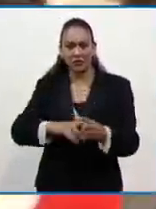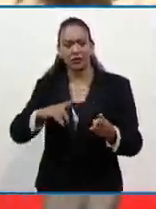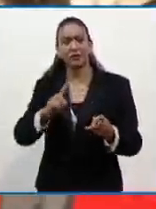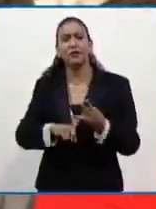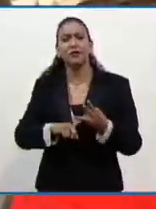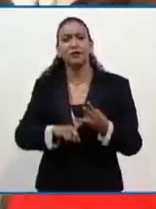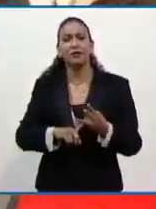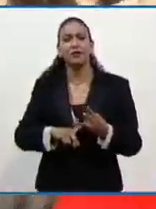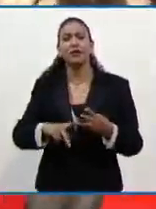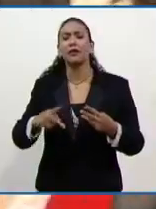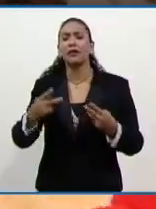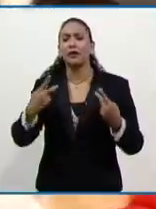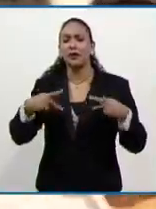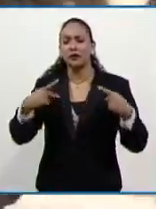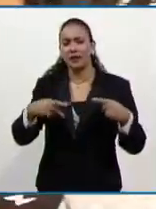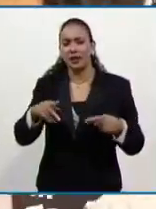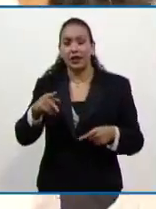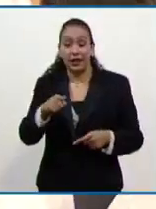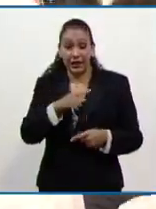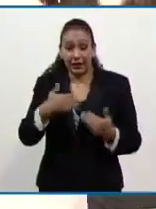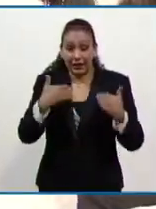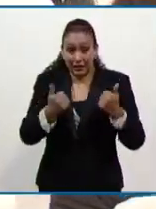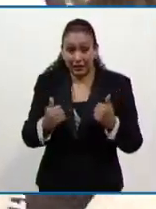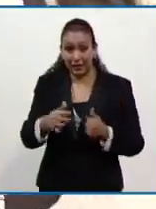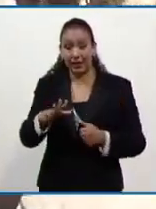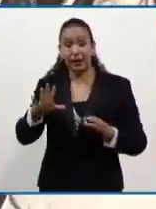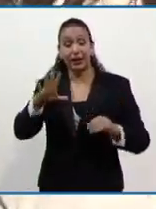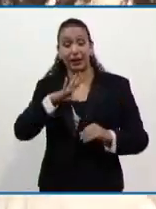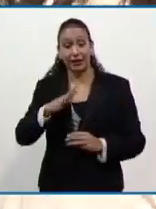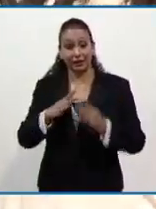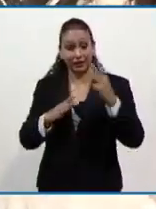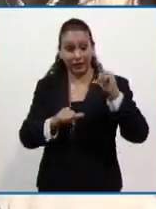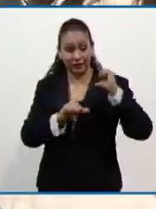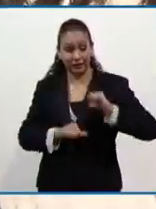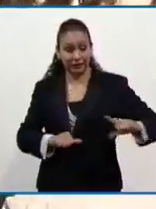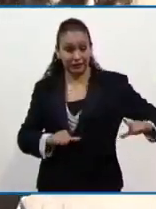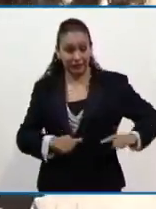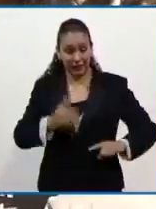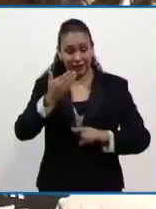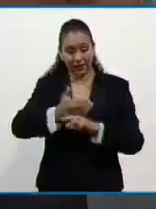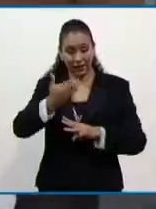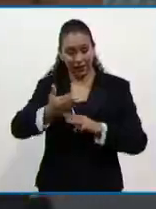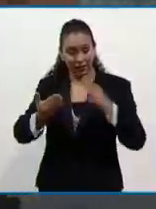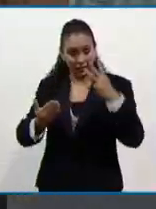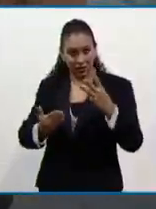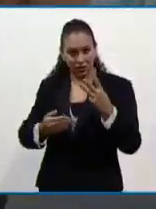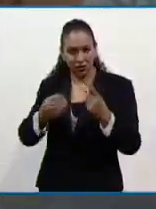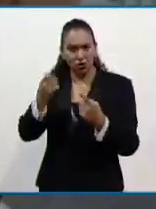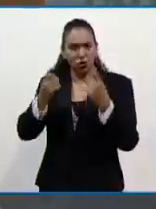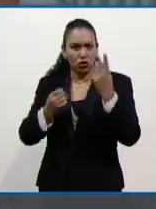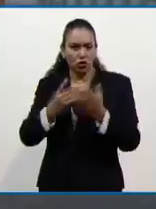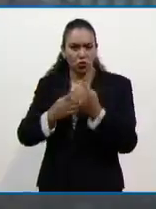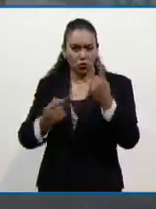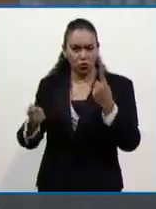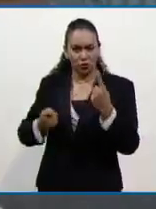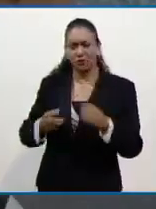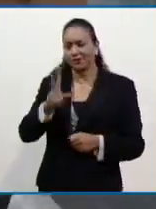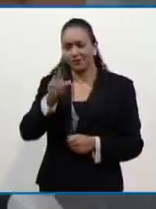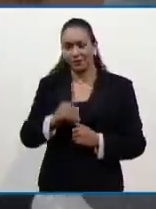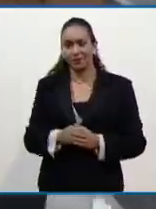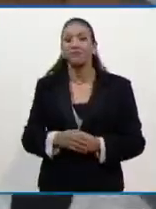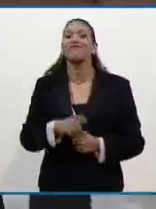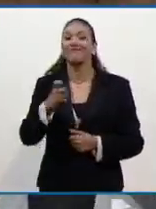Debe quedar claro que existen tres poderes de la Unión, no solo un único poder federal. De esta manera es como se está llevando a